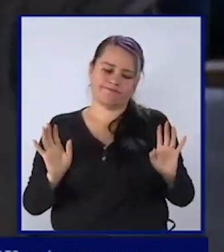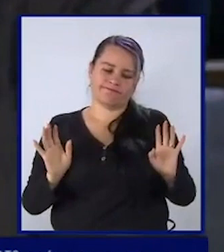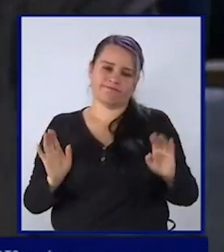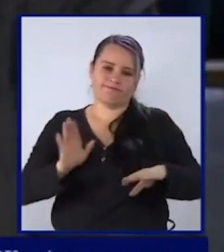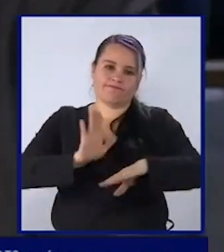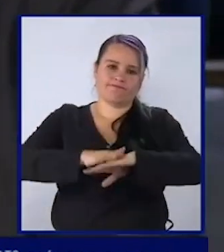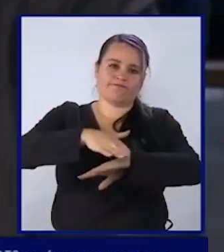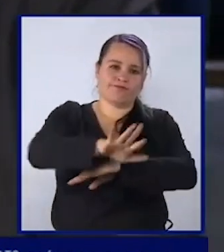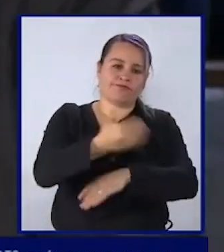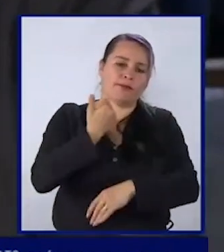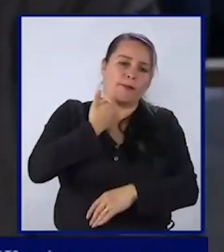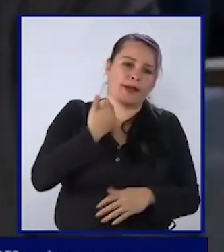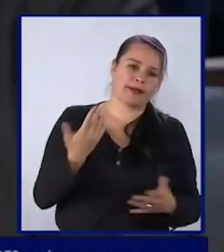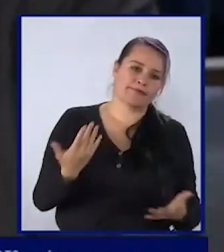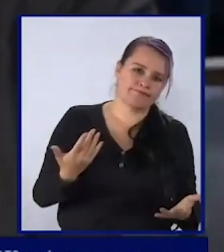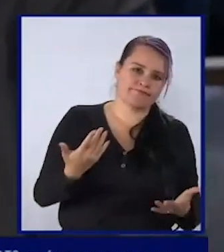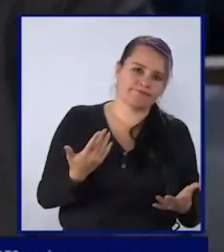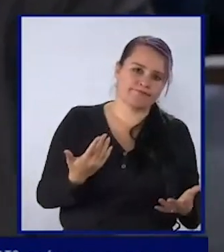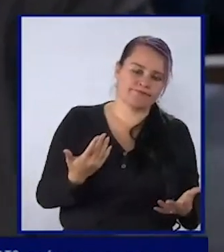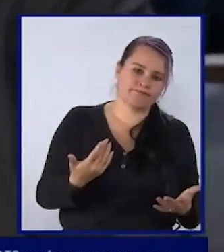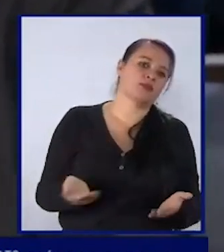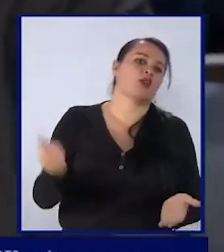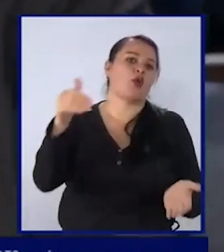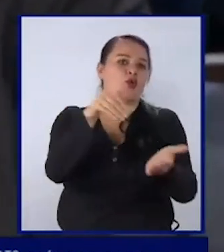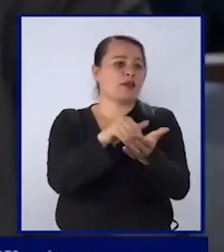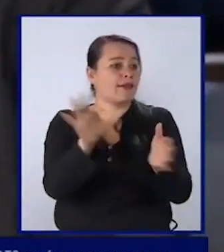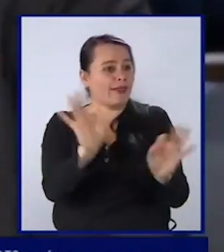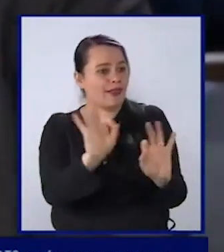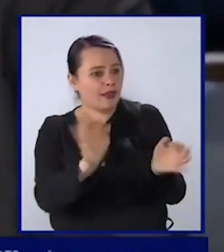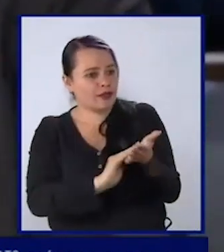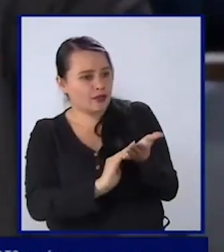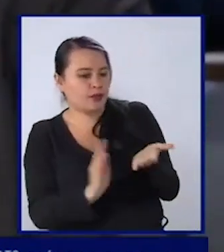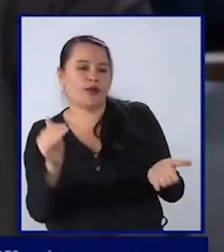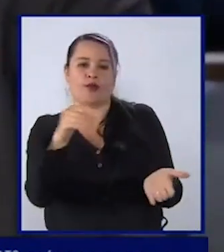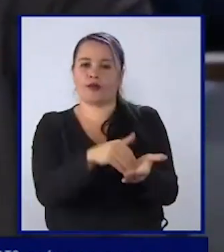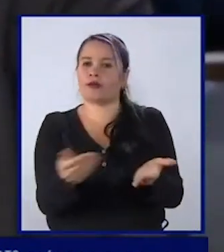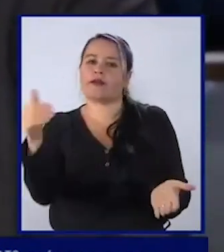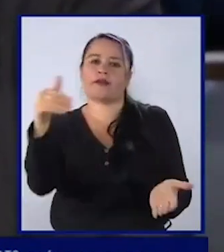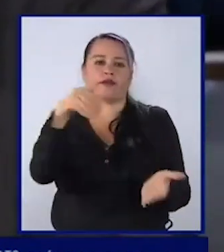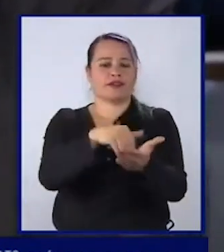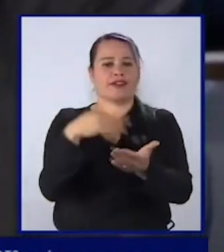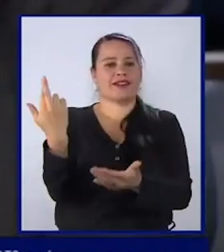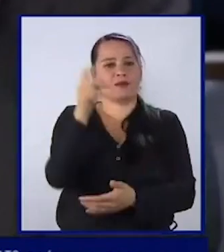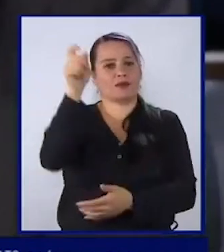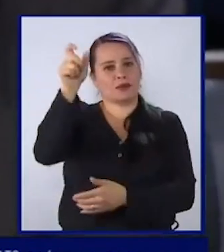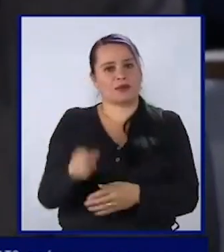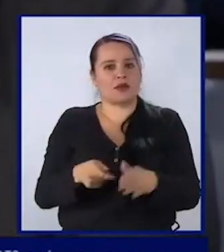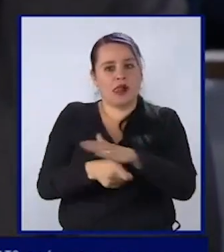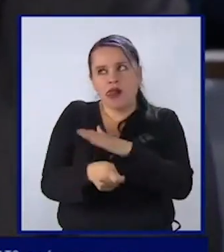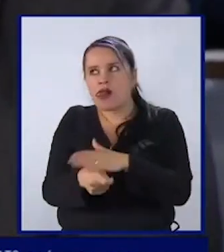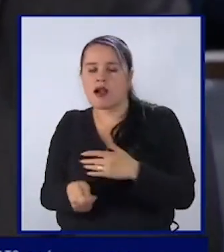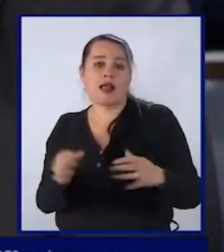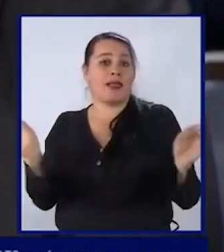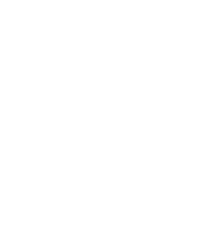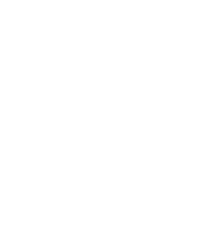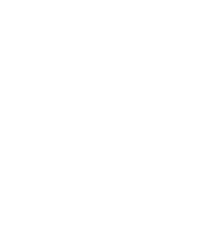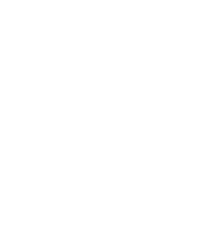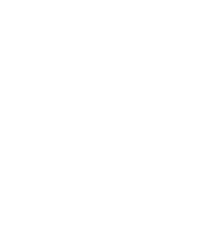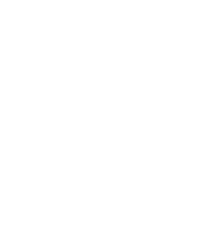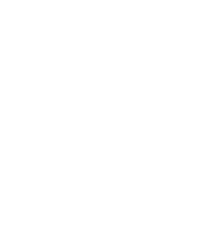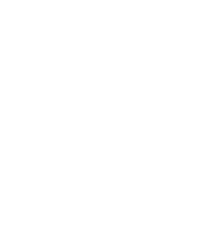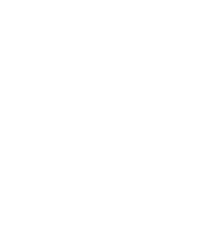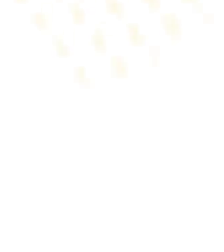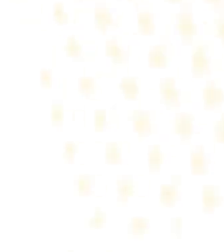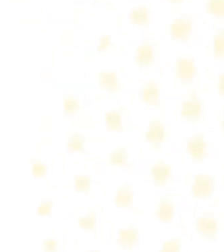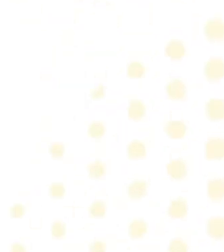no resuelto invita a cometer nuevamente el delito. Eso lo sabemos aquí y en todos lados, digamos, no es ninguna novedad.